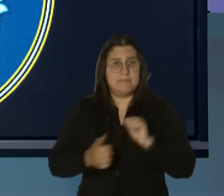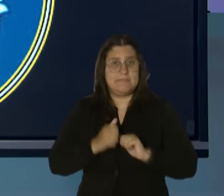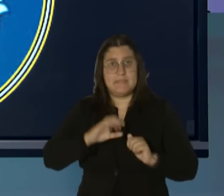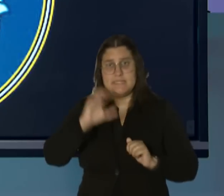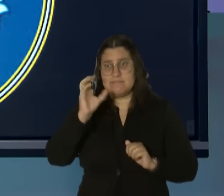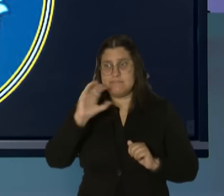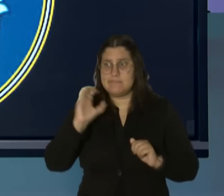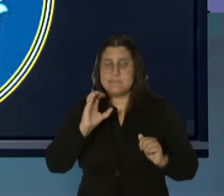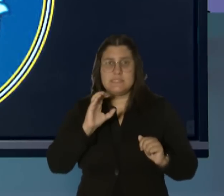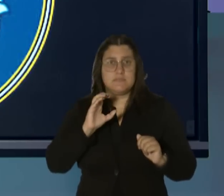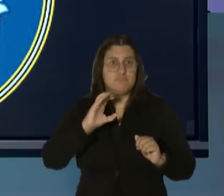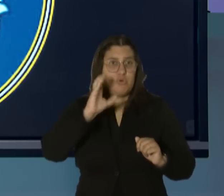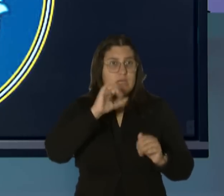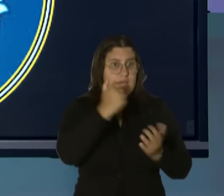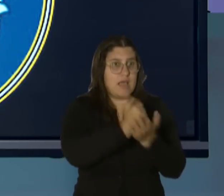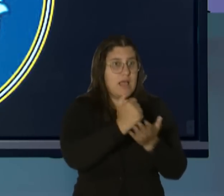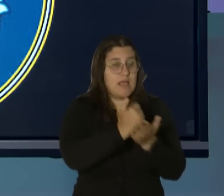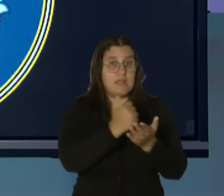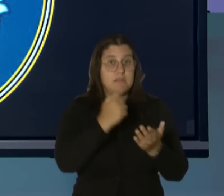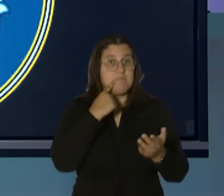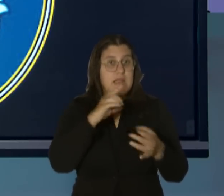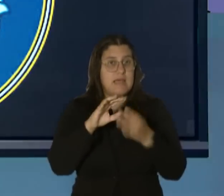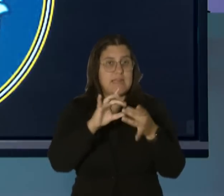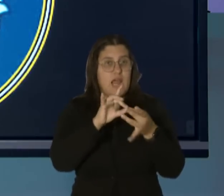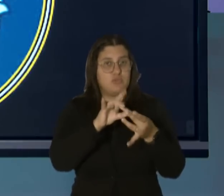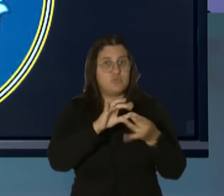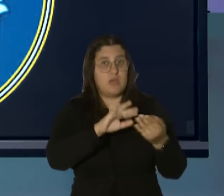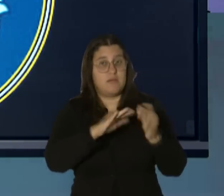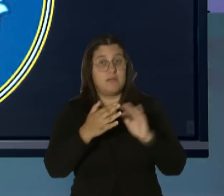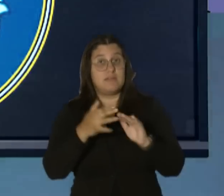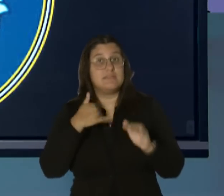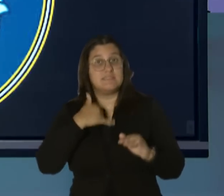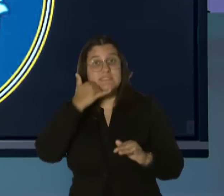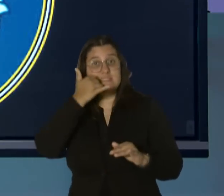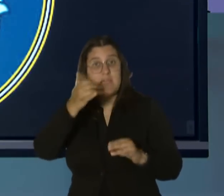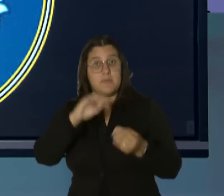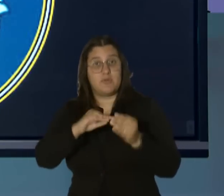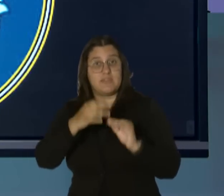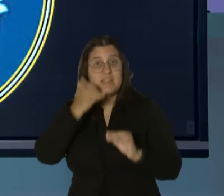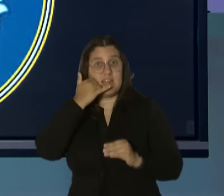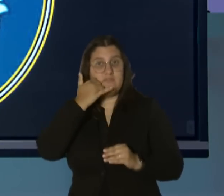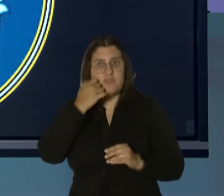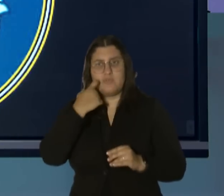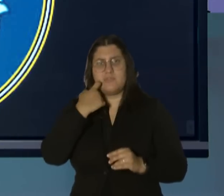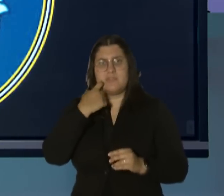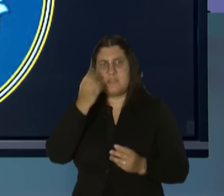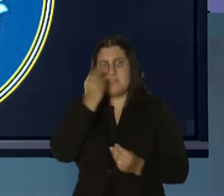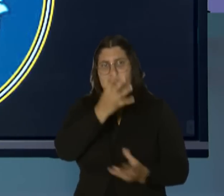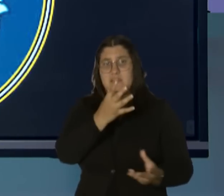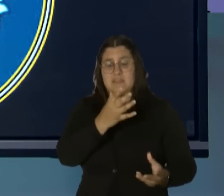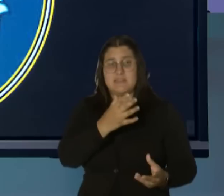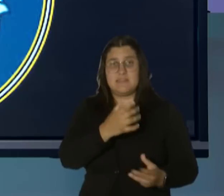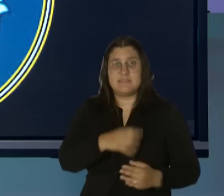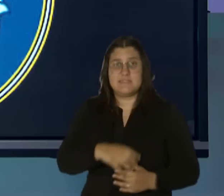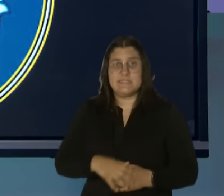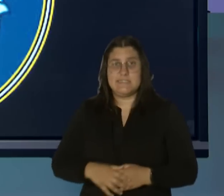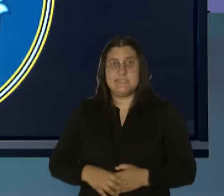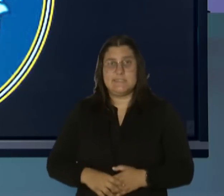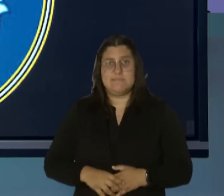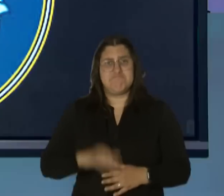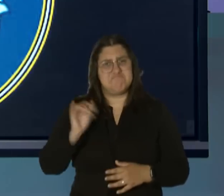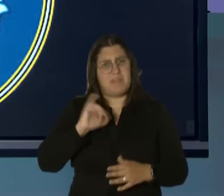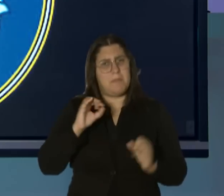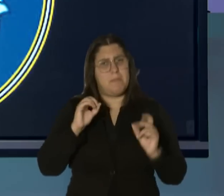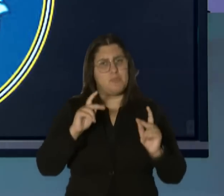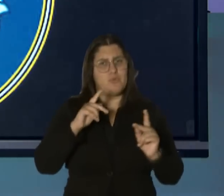de Relaciones con la Comunidad, llame al número telefónico que hace un rato indicó el teniente Lugo y de esa